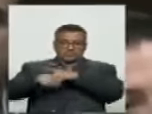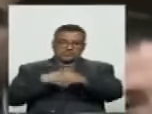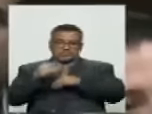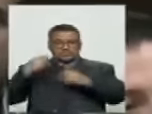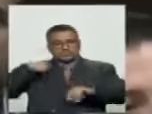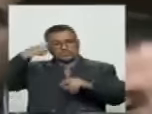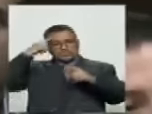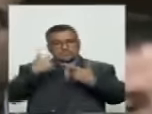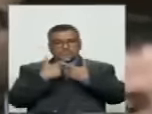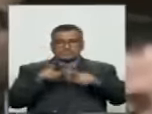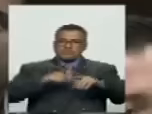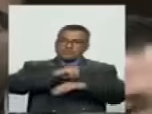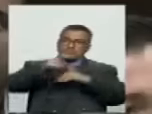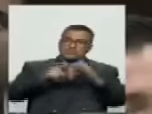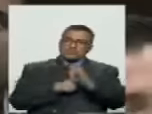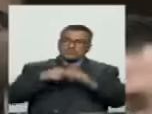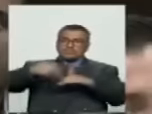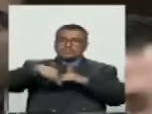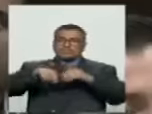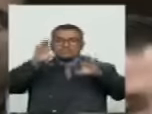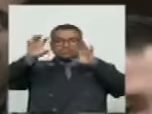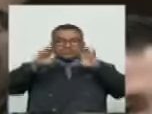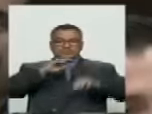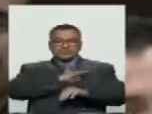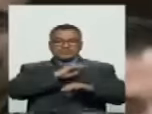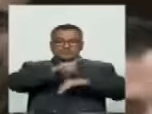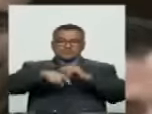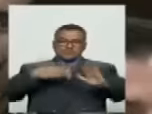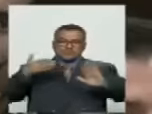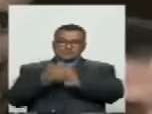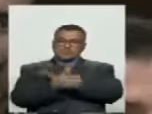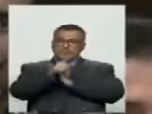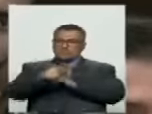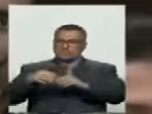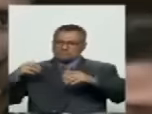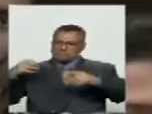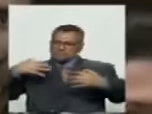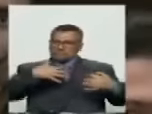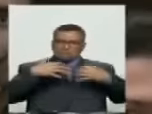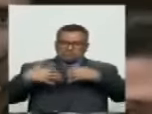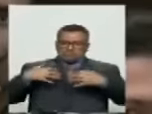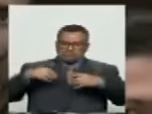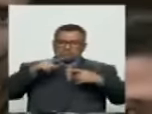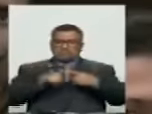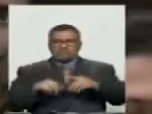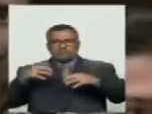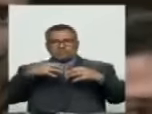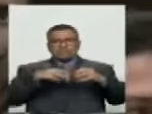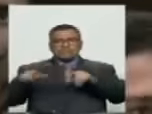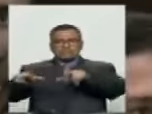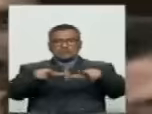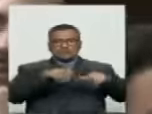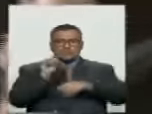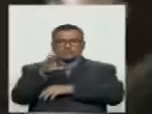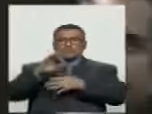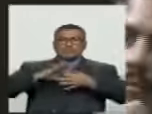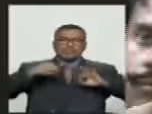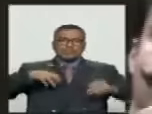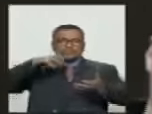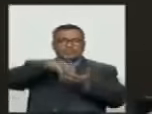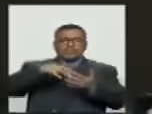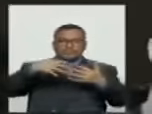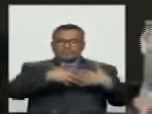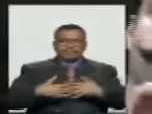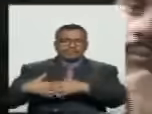supuesta libertad absoluta, transnacional e impersonal que significan estas armas de guerra cognitiva, como lo son las plataformas digitales con sede en el